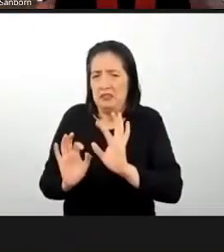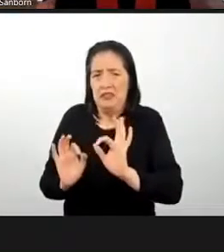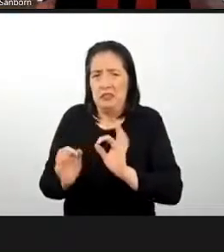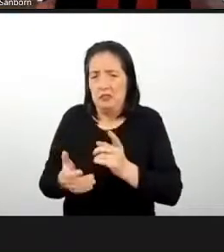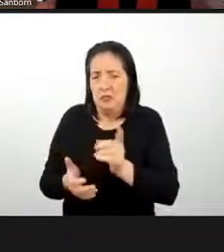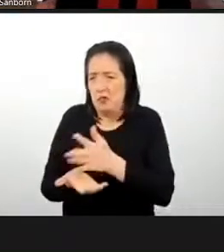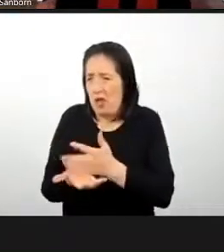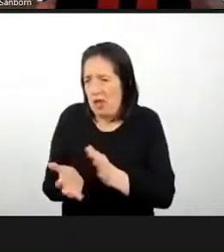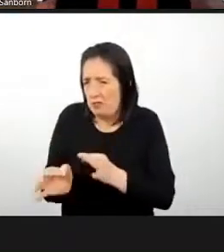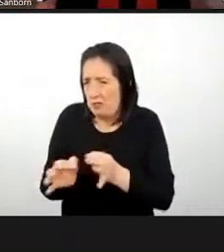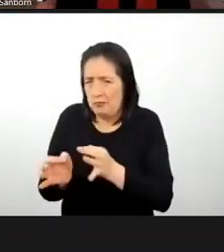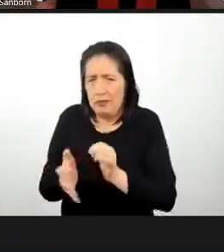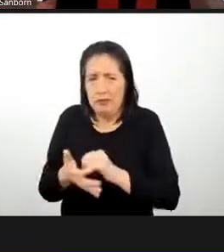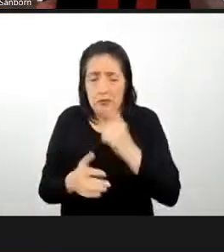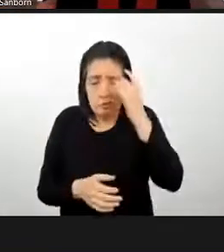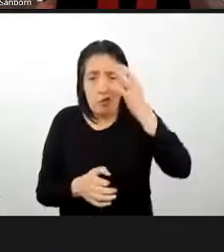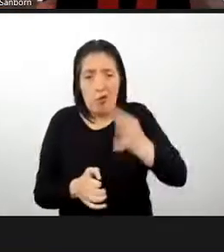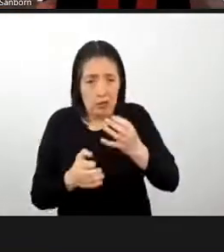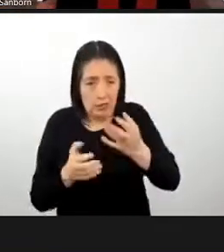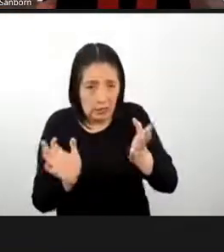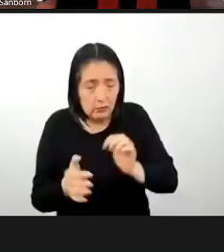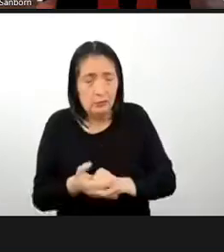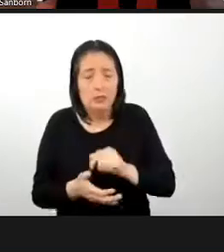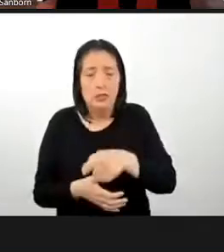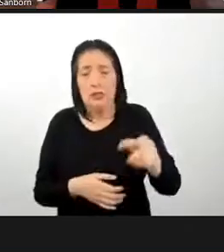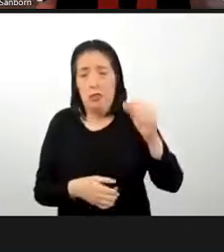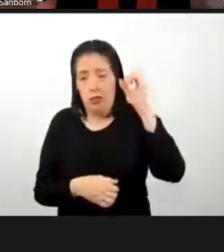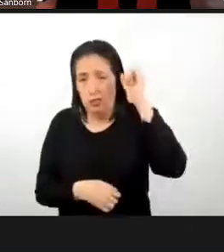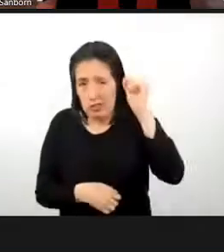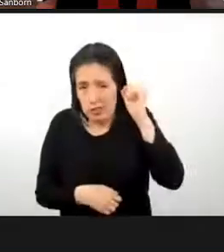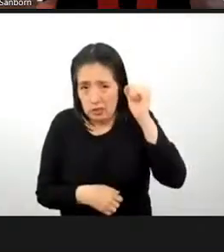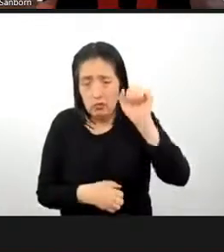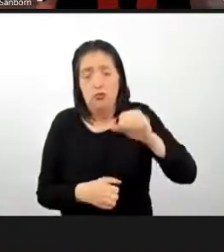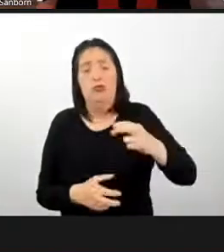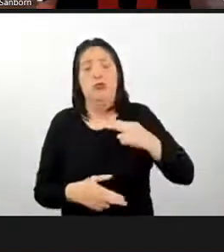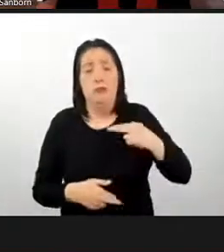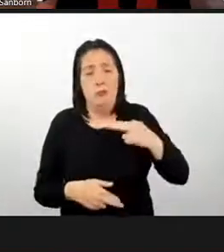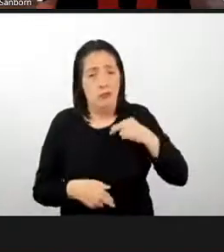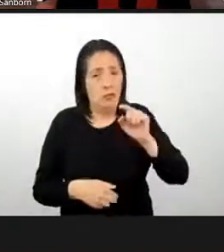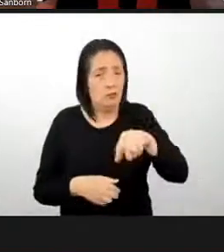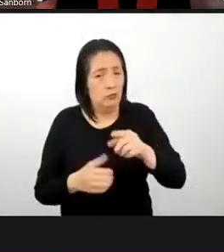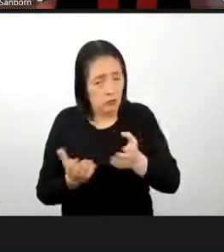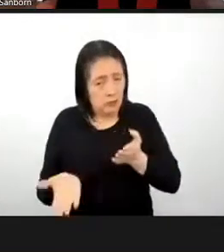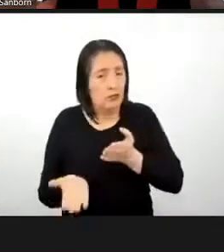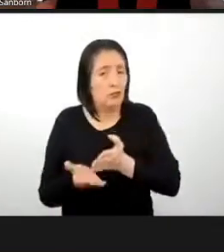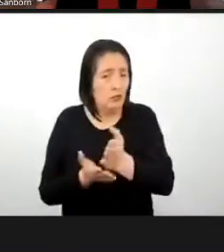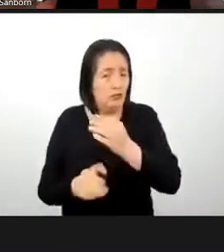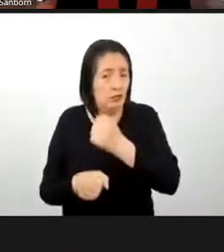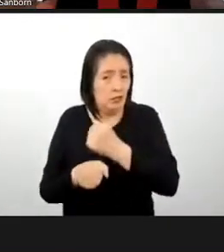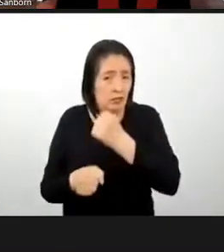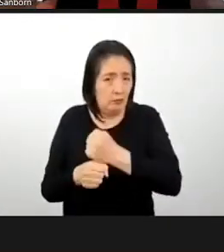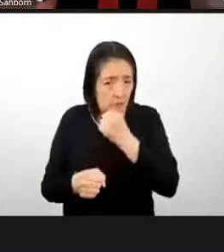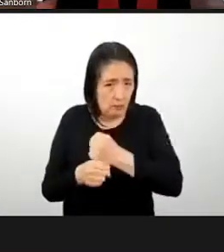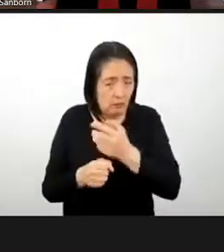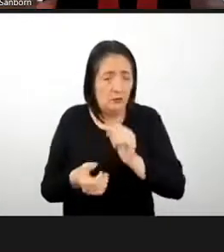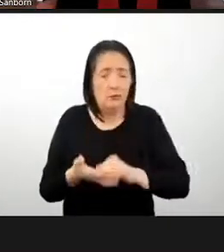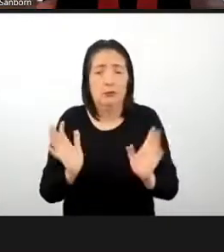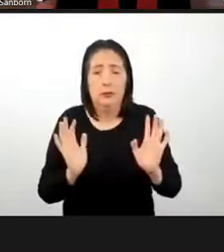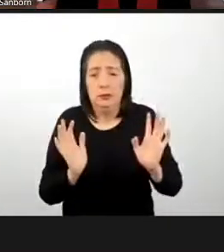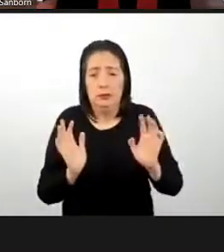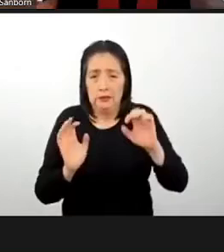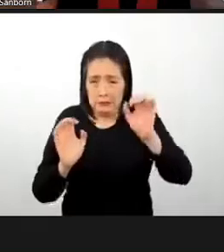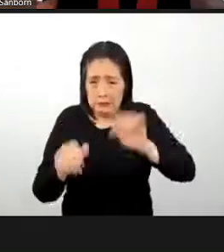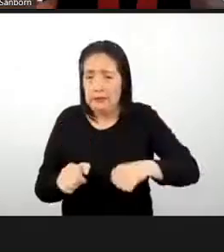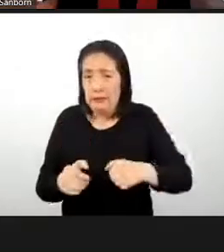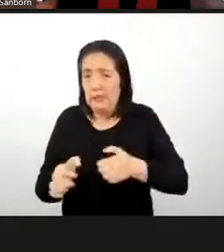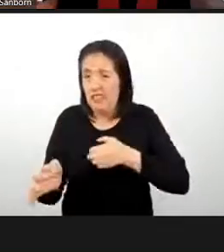¿no? Y yo creo que ahí los derechos humanos refuerzan esa línea de trabajo de que el poder público tiene que